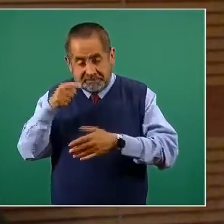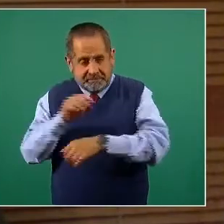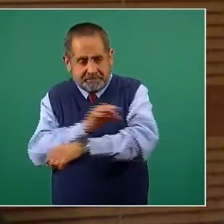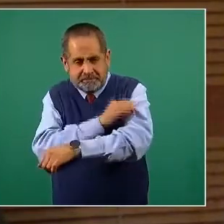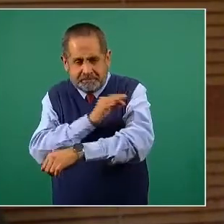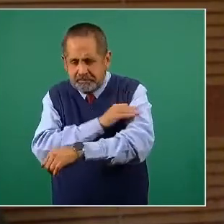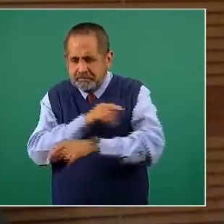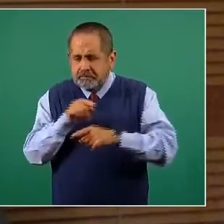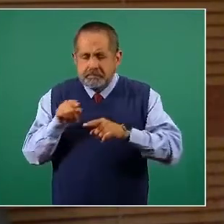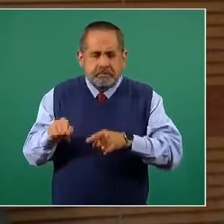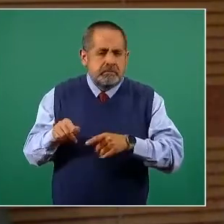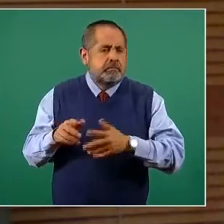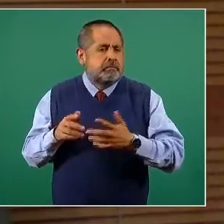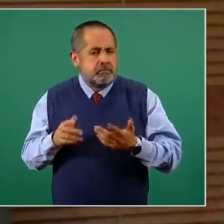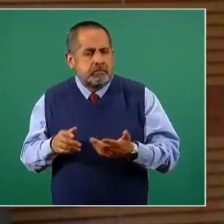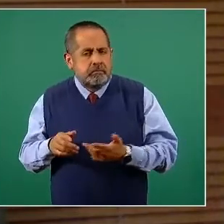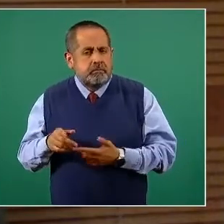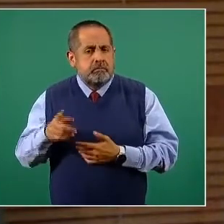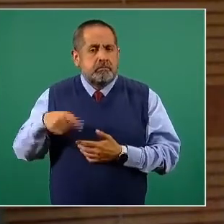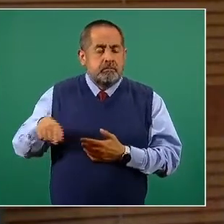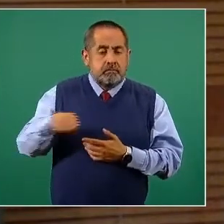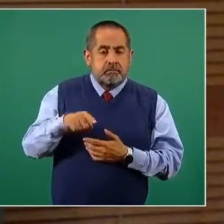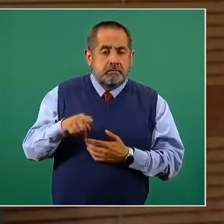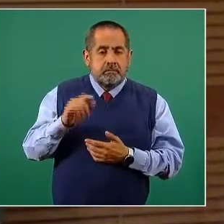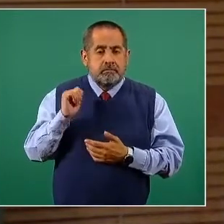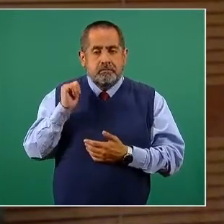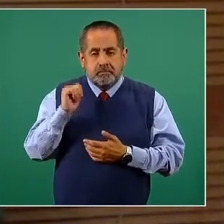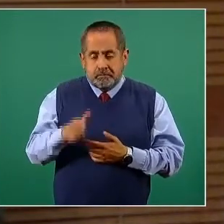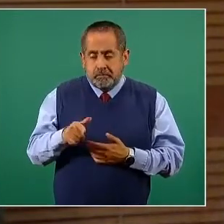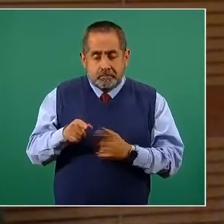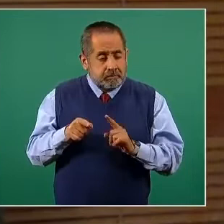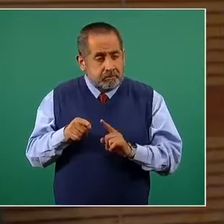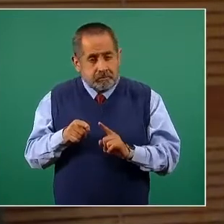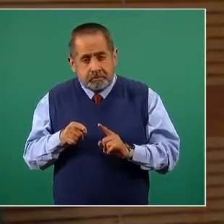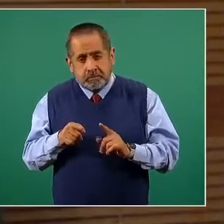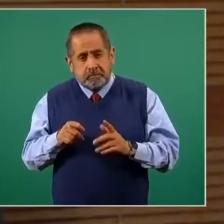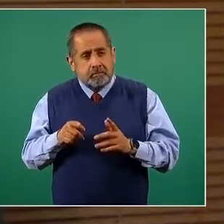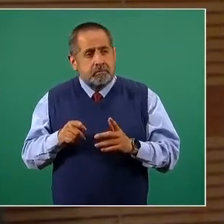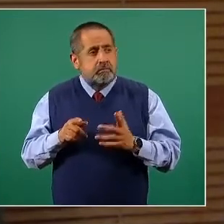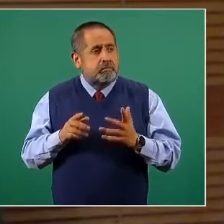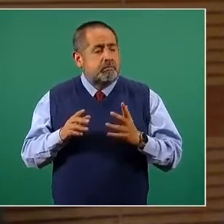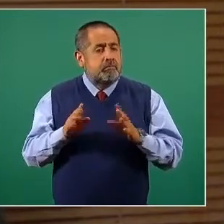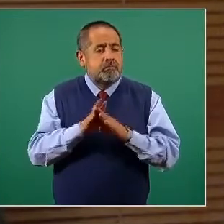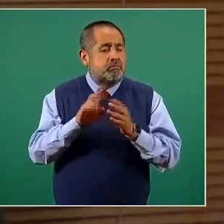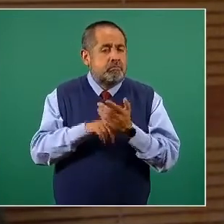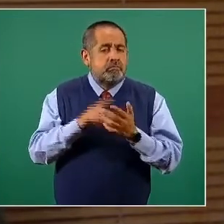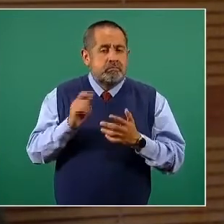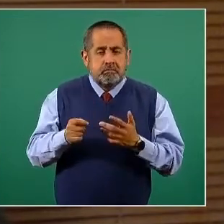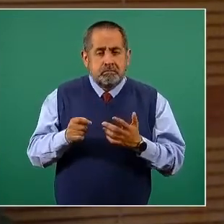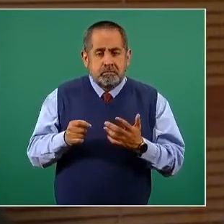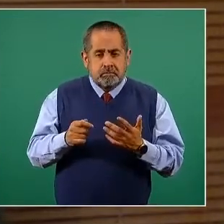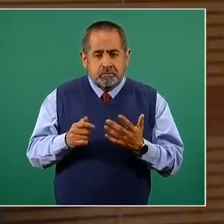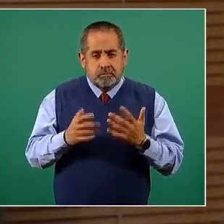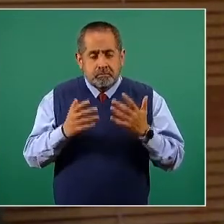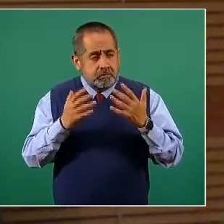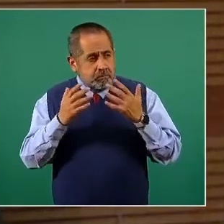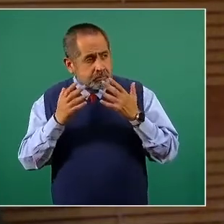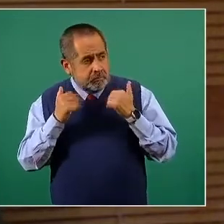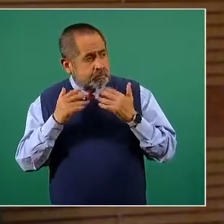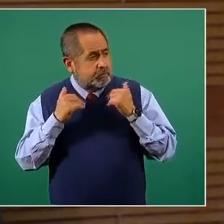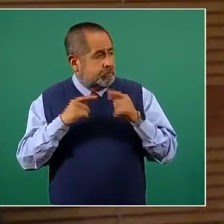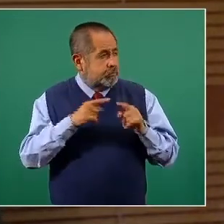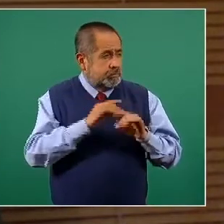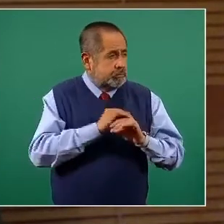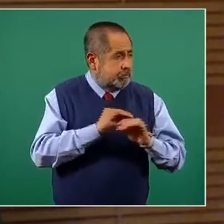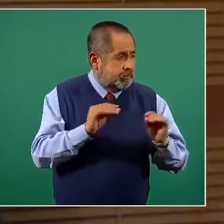como lineamiento es que cuando existe ya una tasa muy pequeña o nula de que ya no hay personas